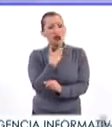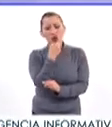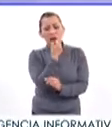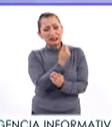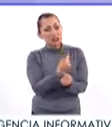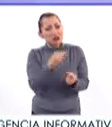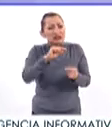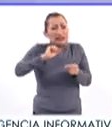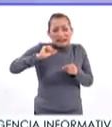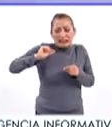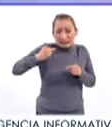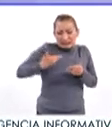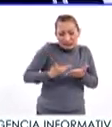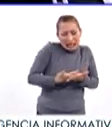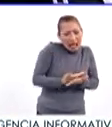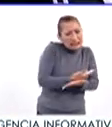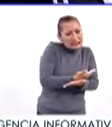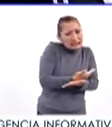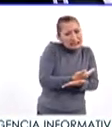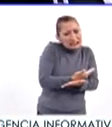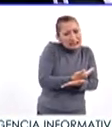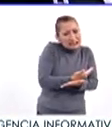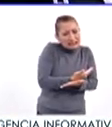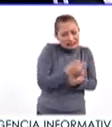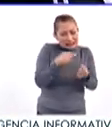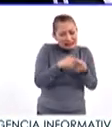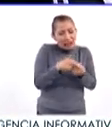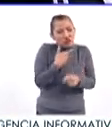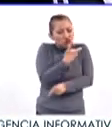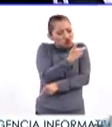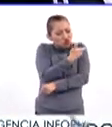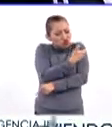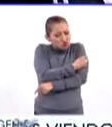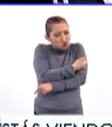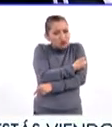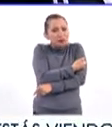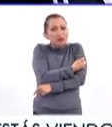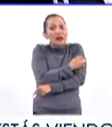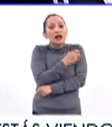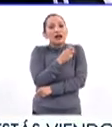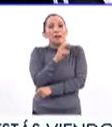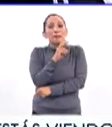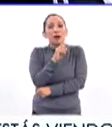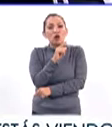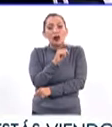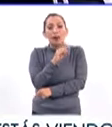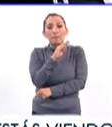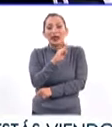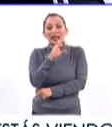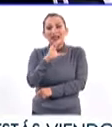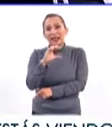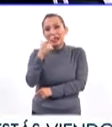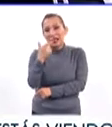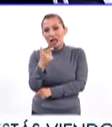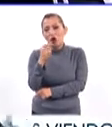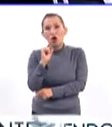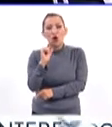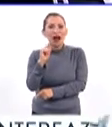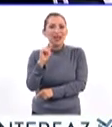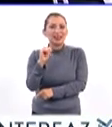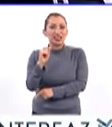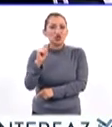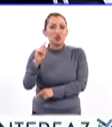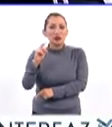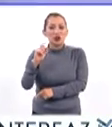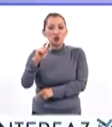niños desde recién nacidos. Desde recién nacidos se les administra la vacuna de BCG o